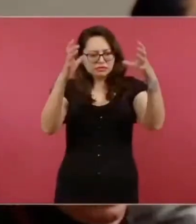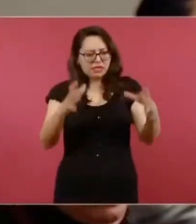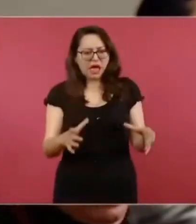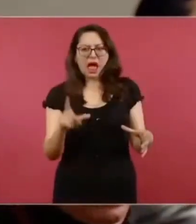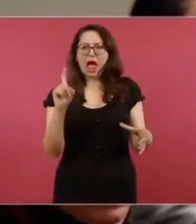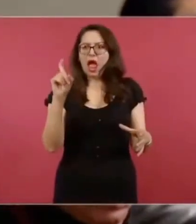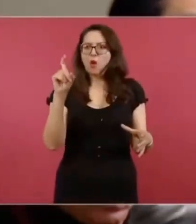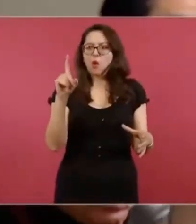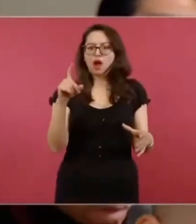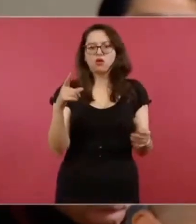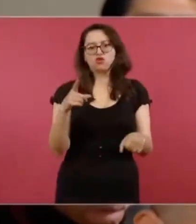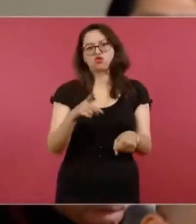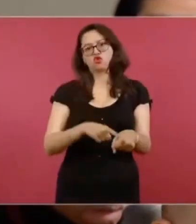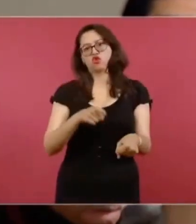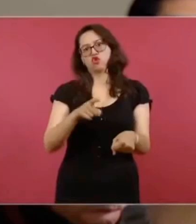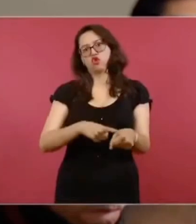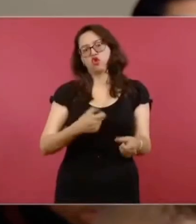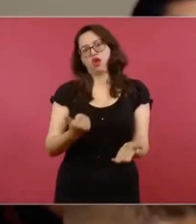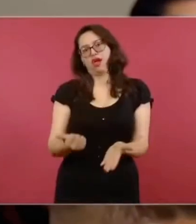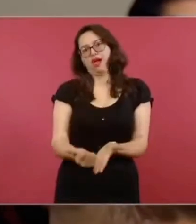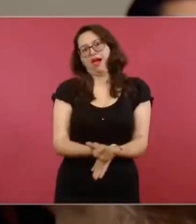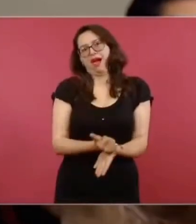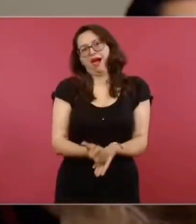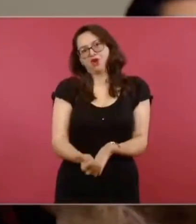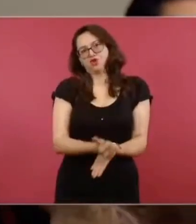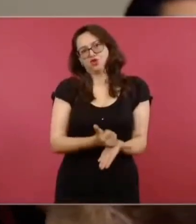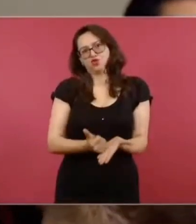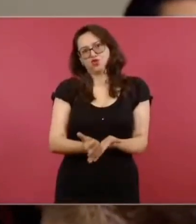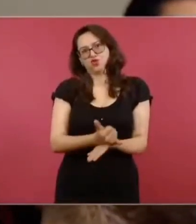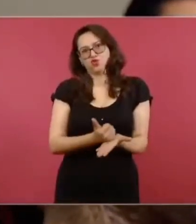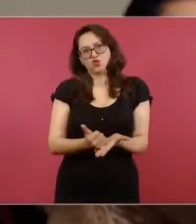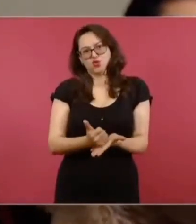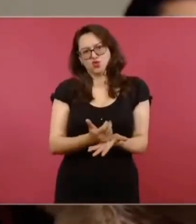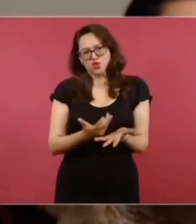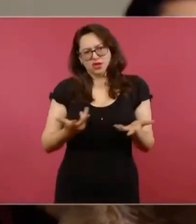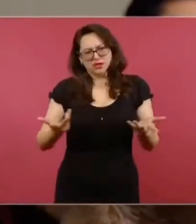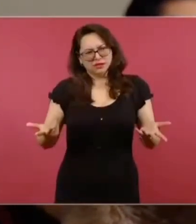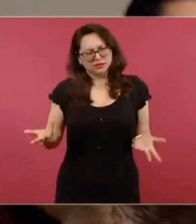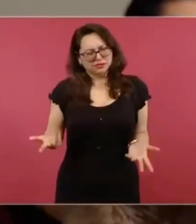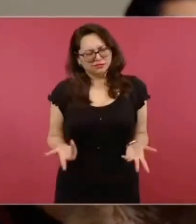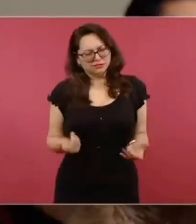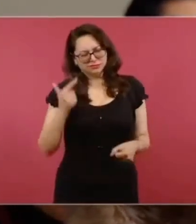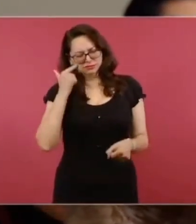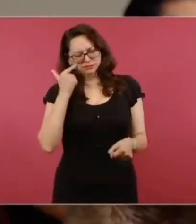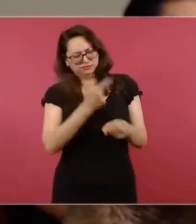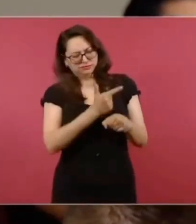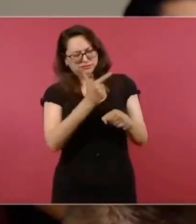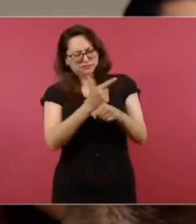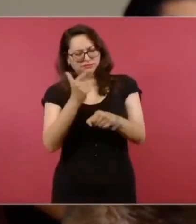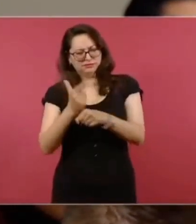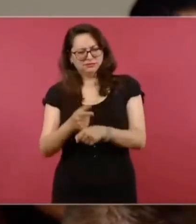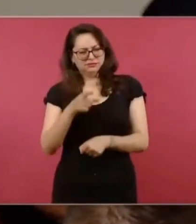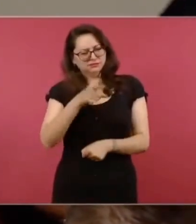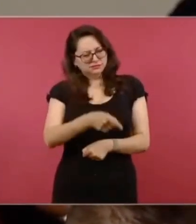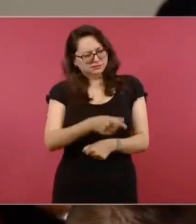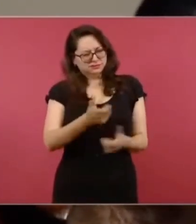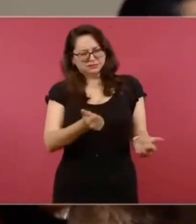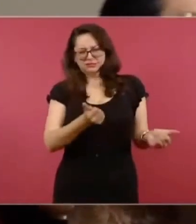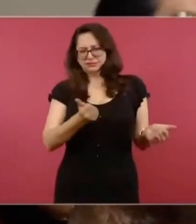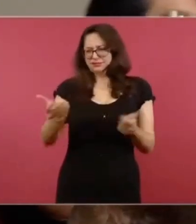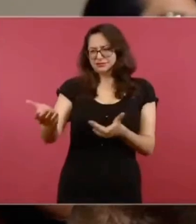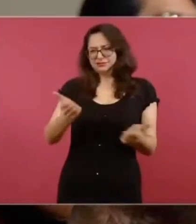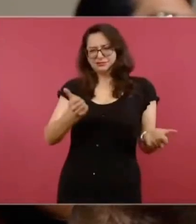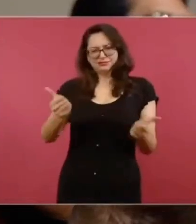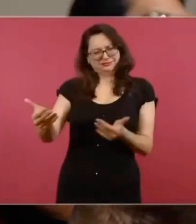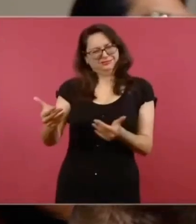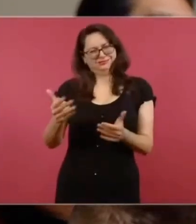y bueno, se denuncia que podría ser uso de recursos públicos con fines electorales, sobre todo porque, bueno, están pintados de